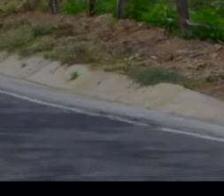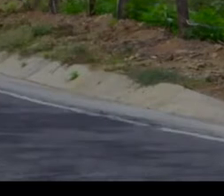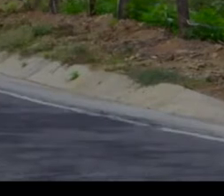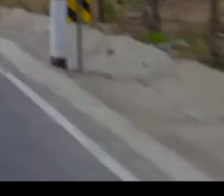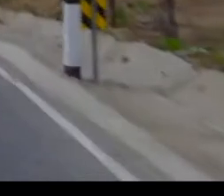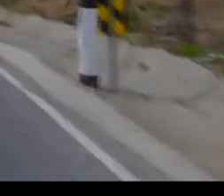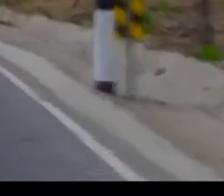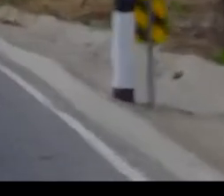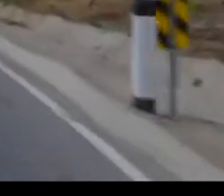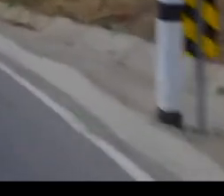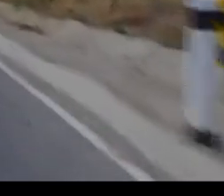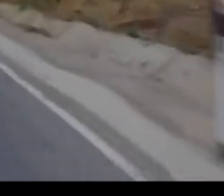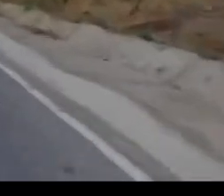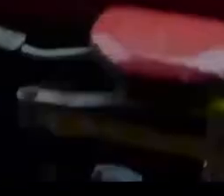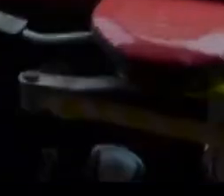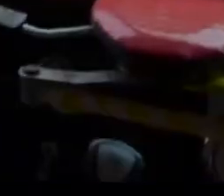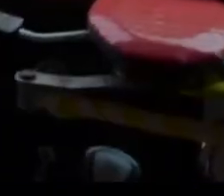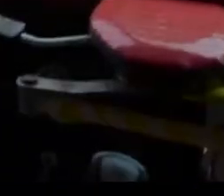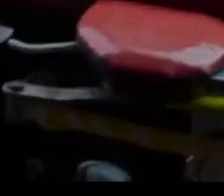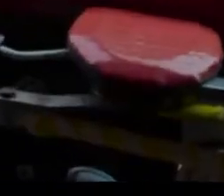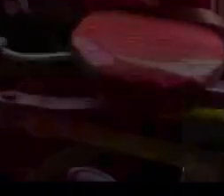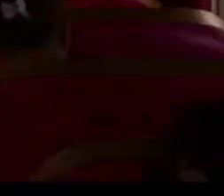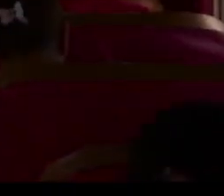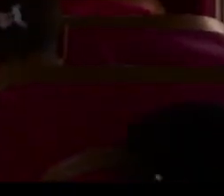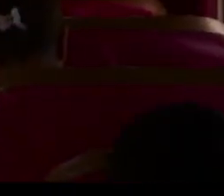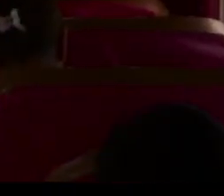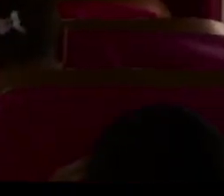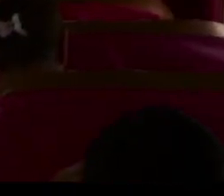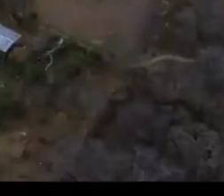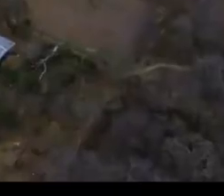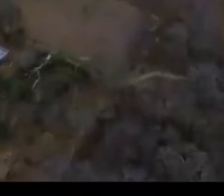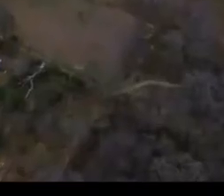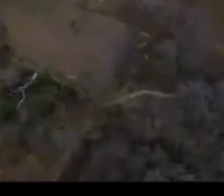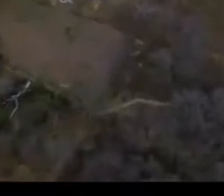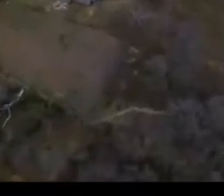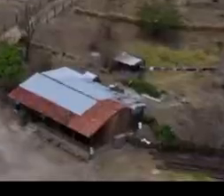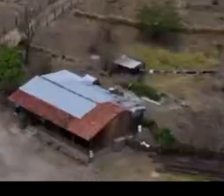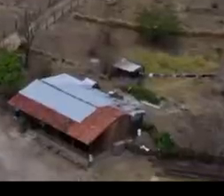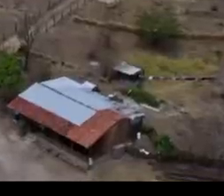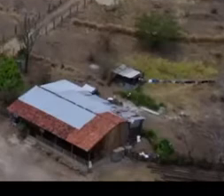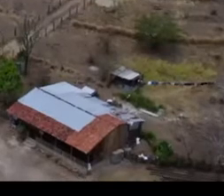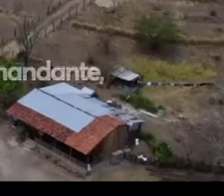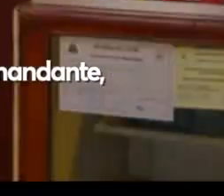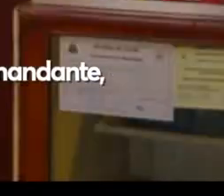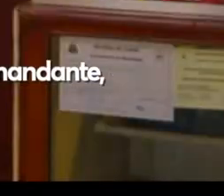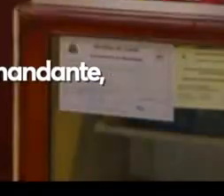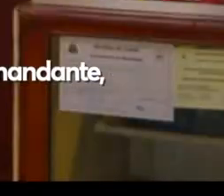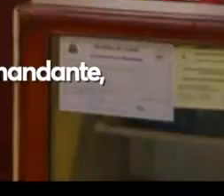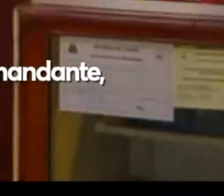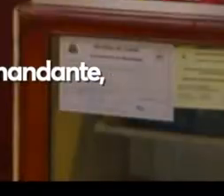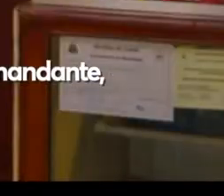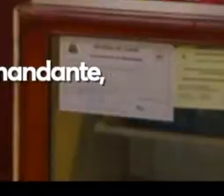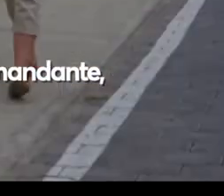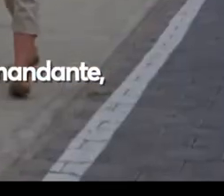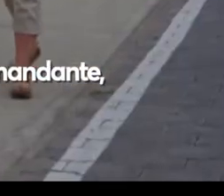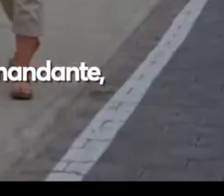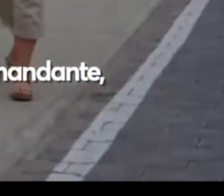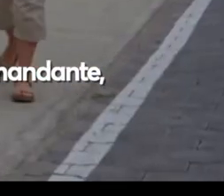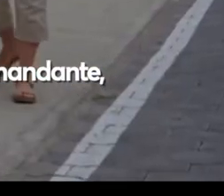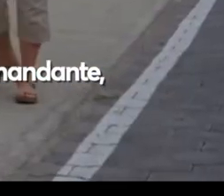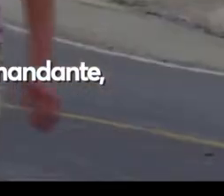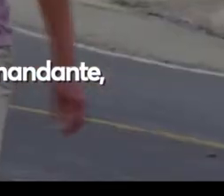donde van a la hora que es, ya no tienen miedo de que vaya a pasar algún accidente. Le damos gracias, ¿verdad?, a